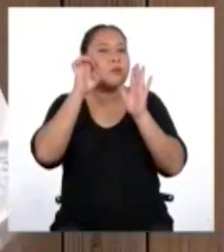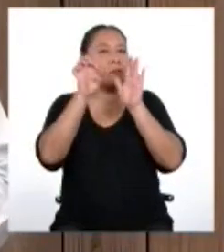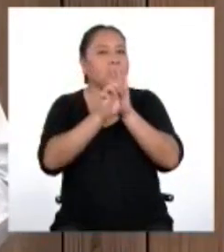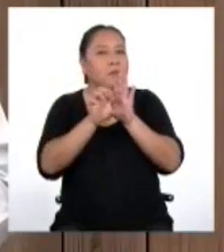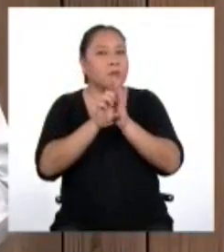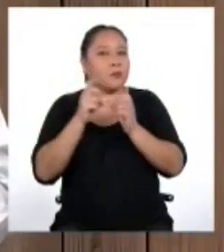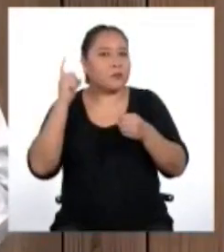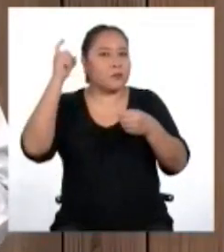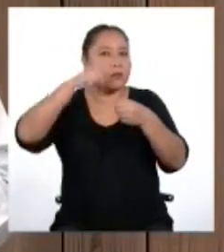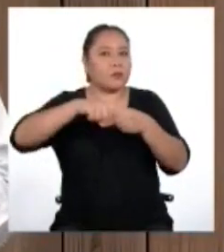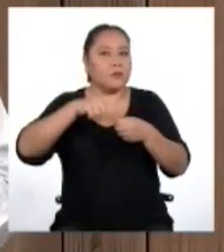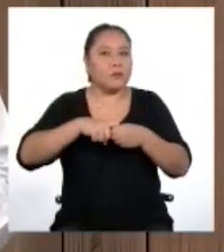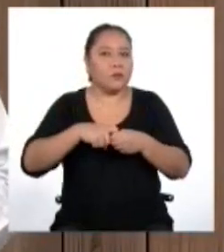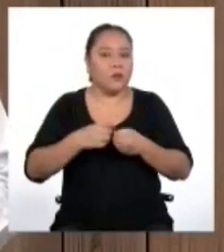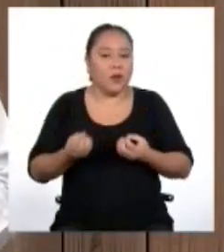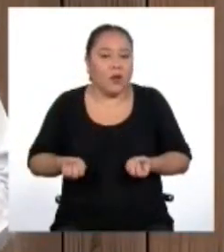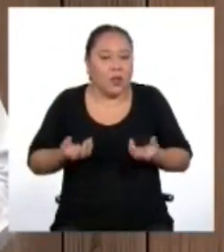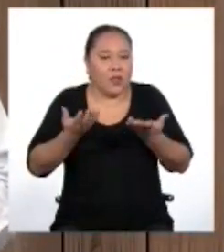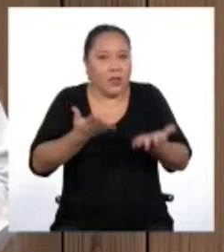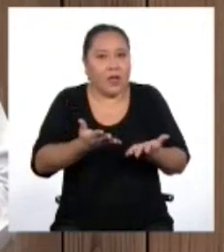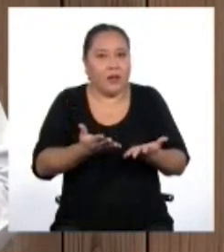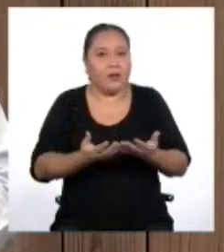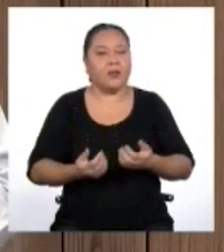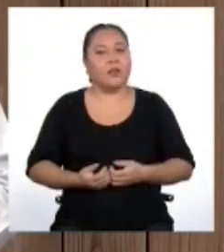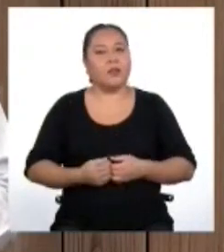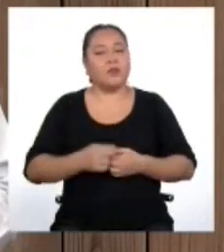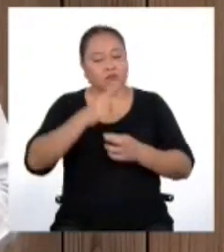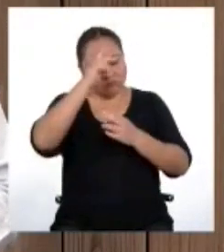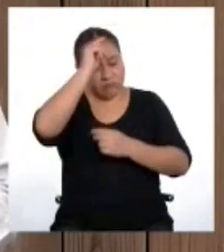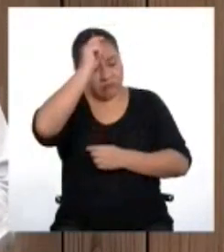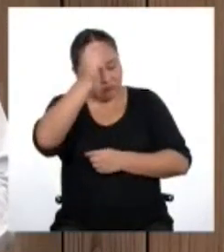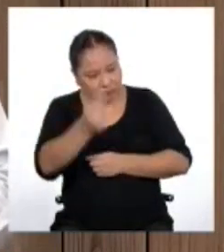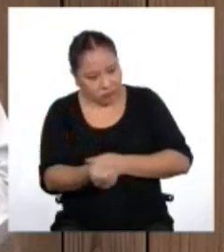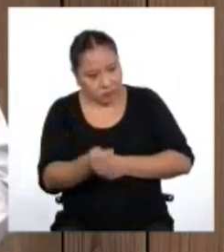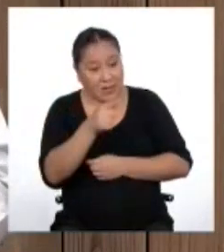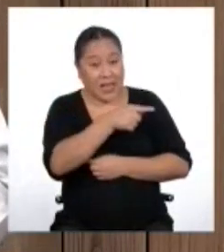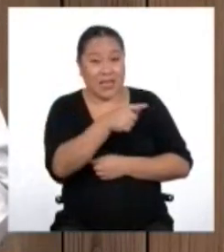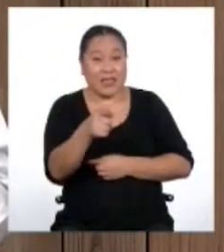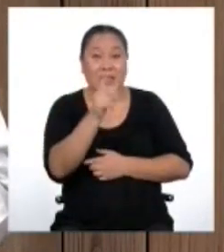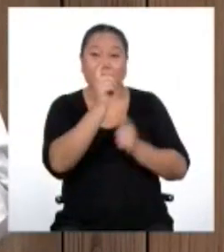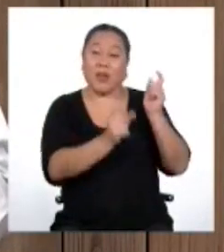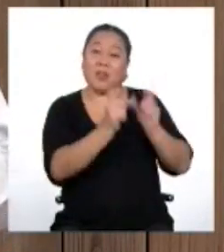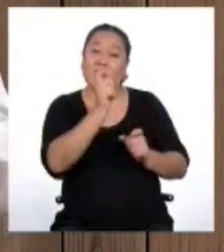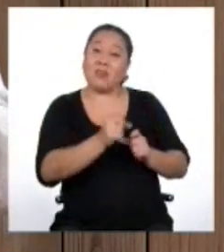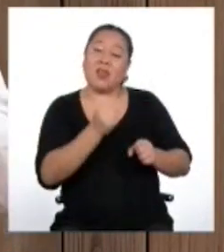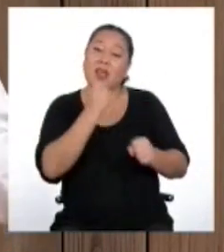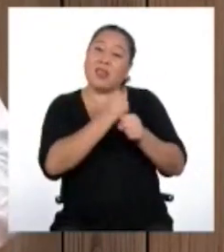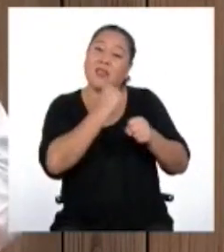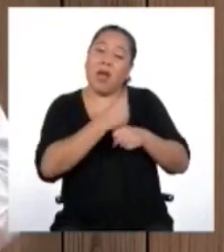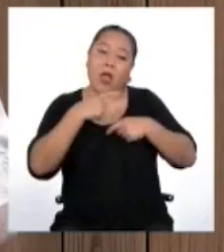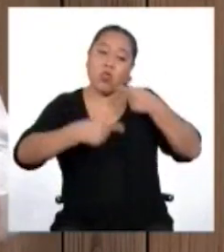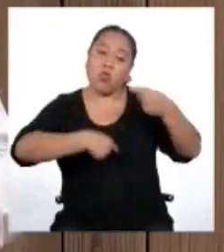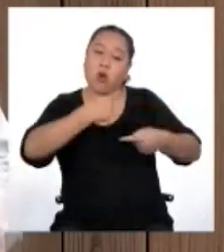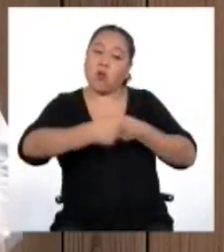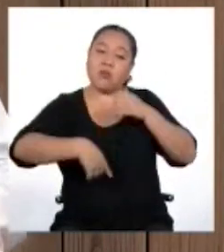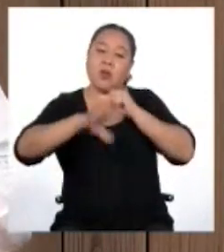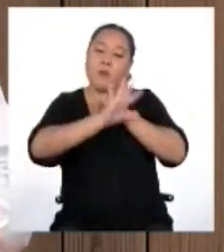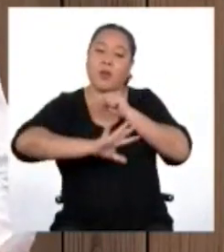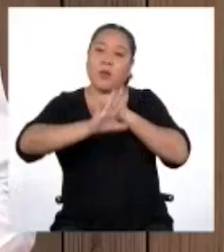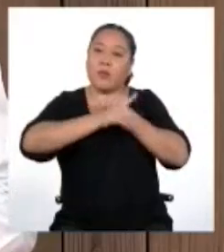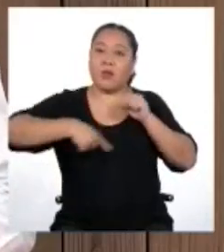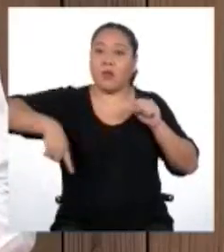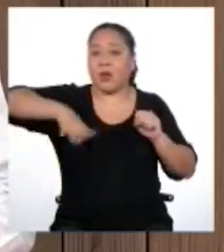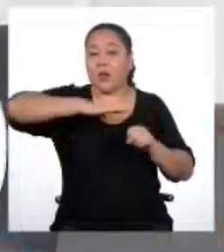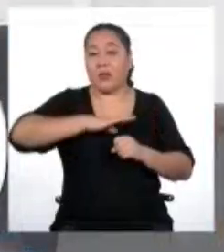O dar nuestro aliento a todas las personas que trabajan día a día para protegernos. ¿Ves que somos un buen aliado